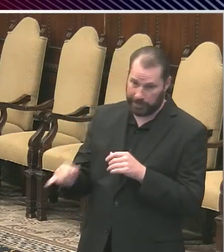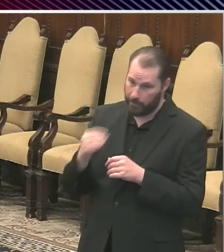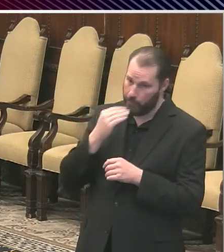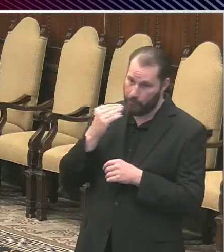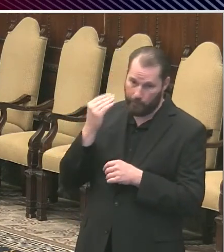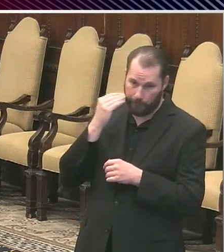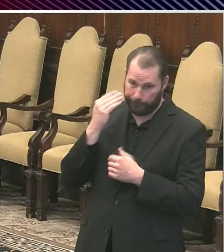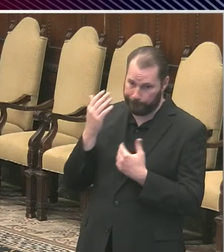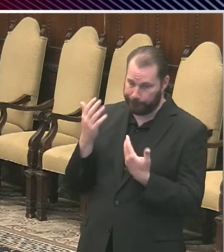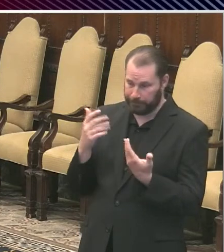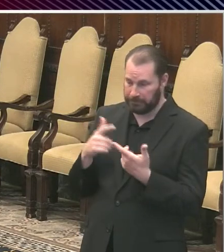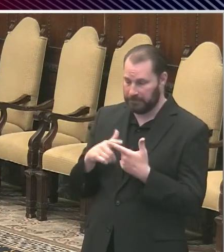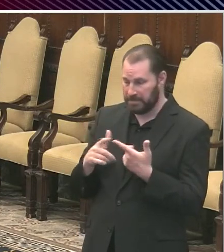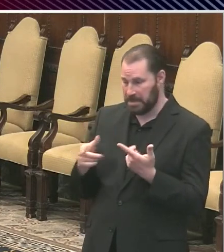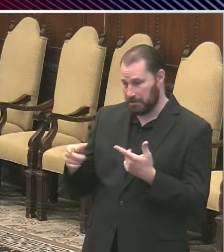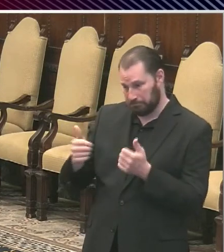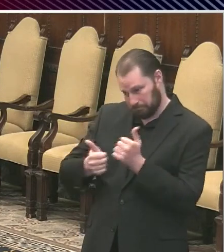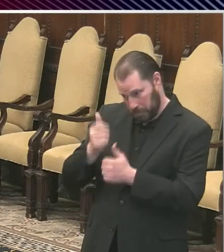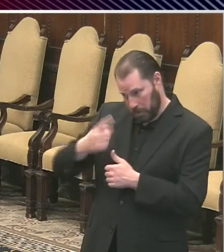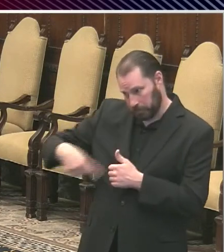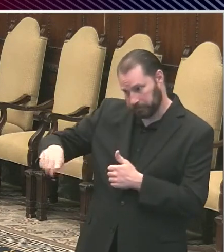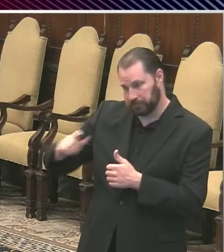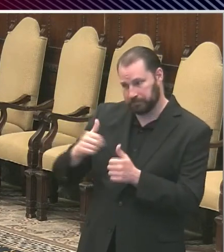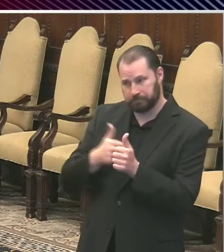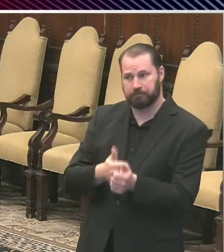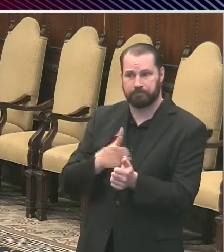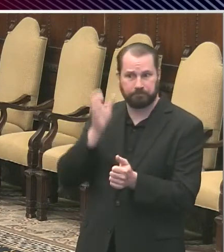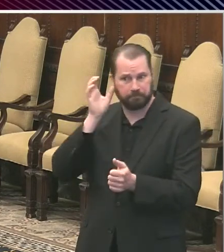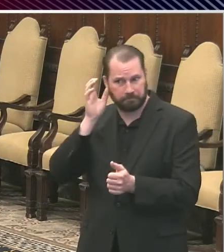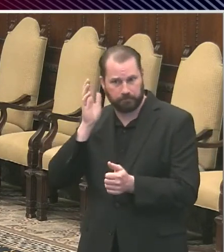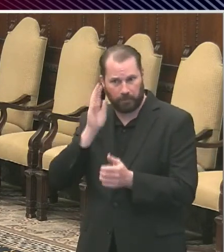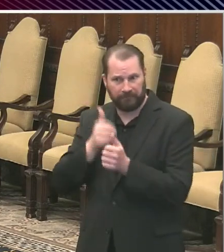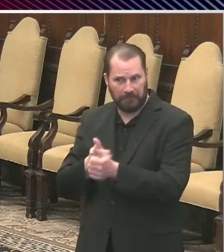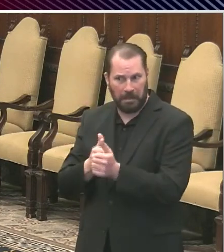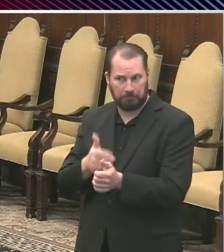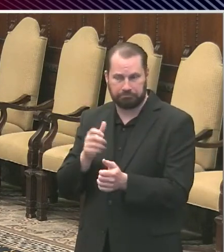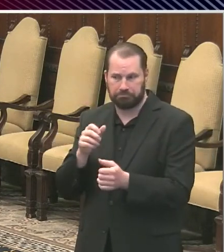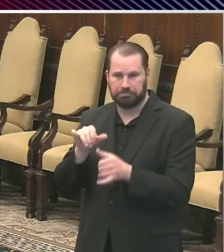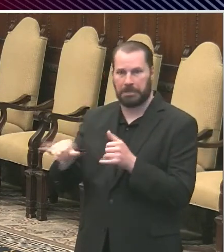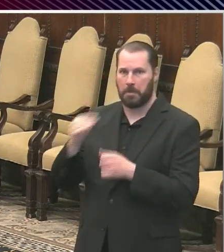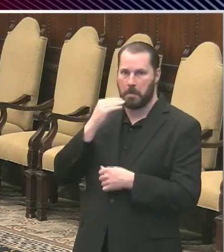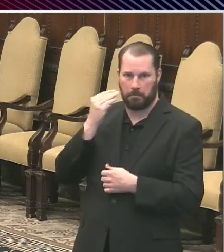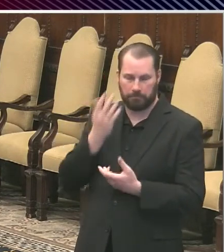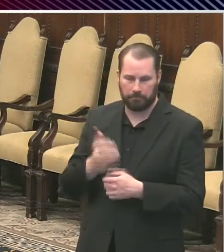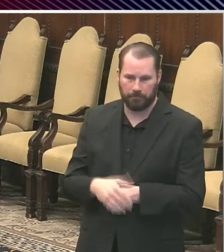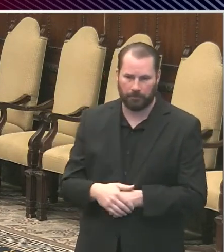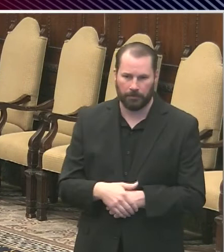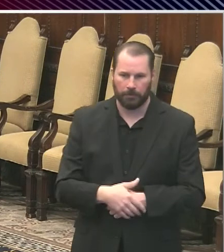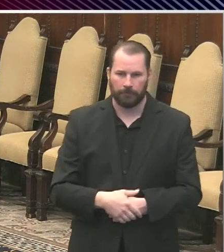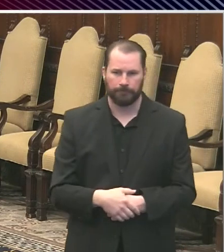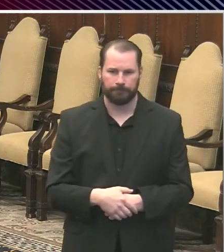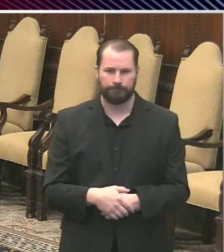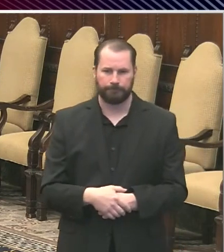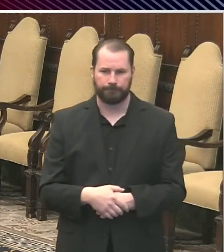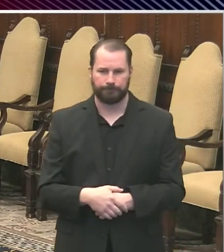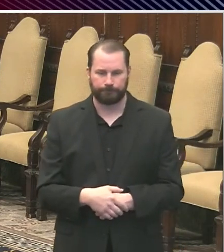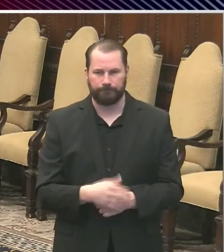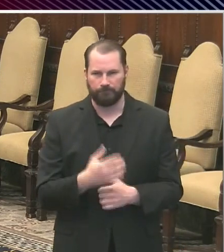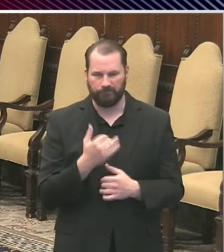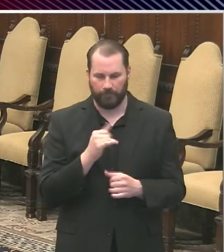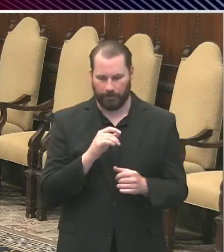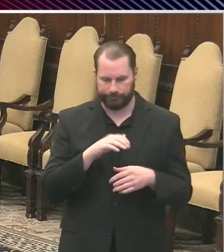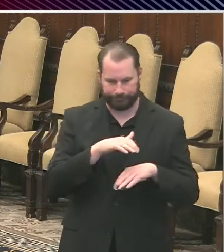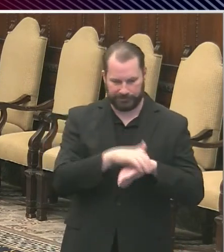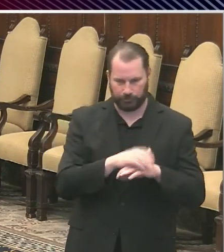de hacer una medida exacta de esto. Obviamente, si se va anecdóticamente de barrio a barrio, se puede notar que hay gente que